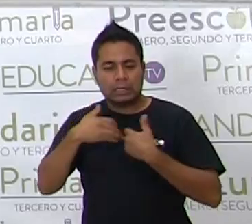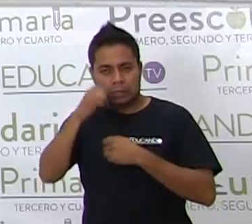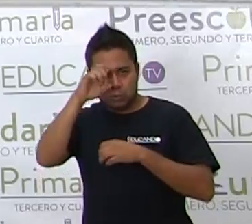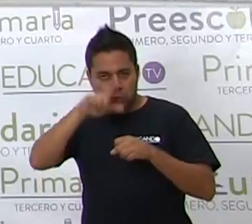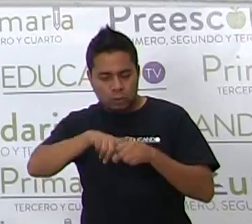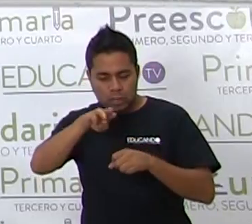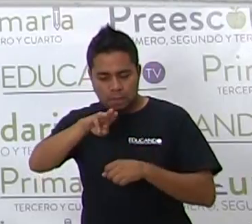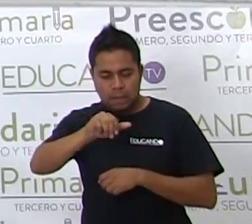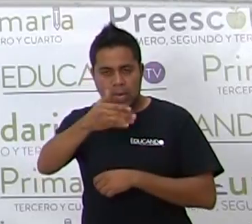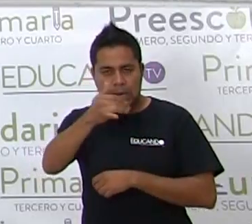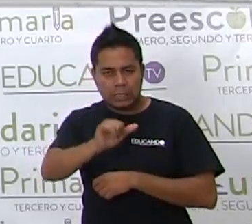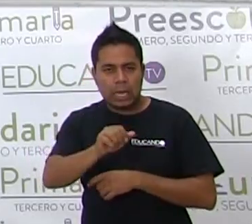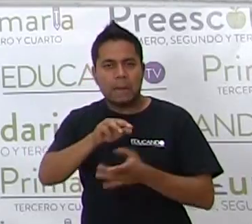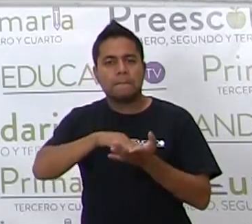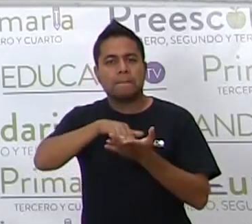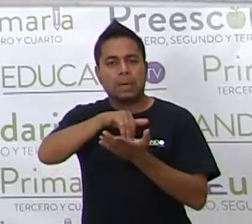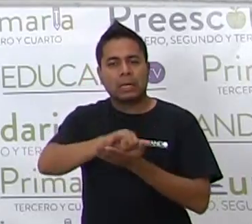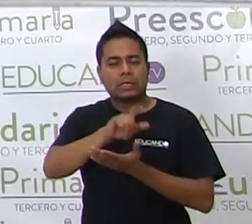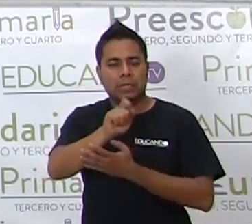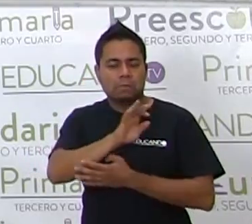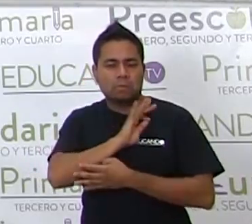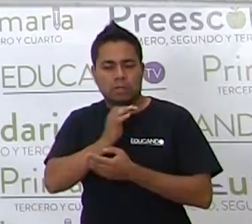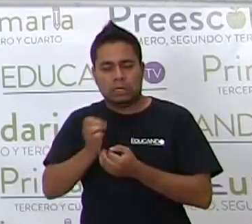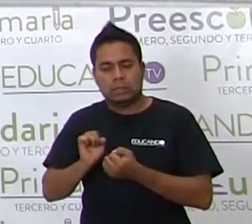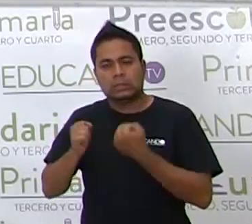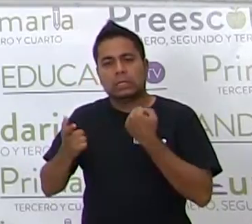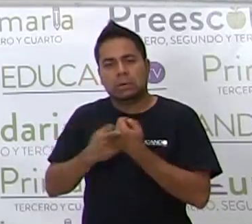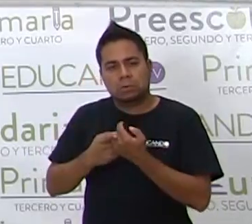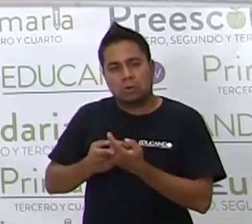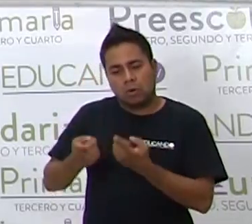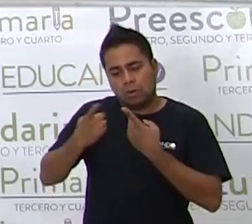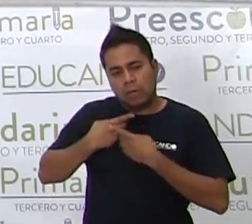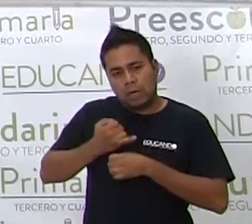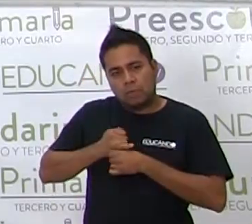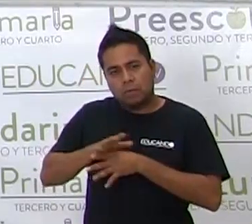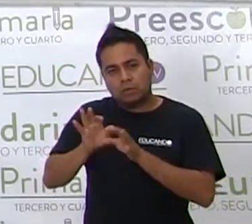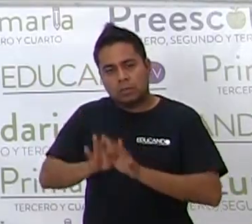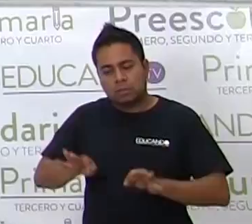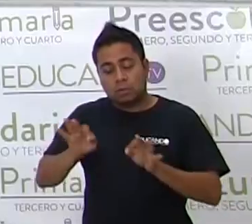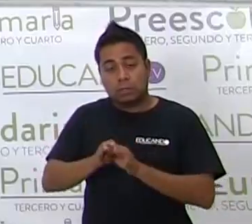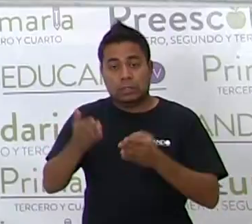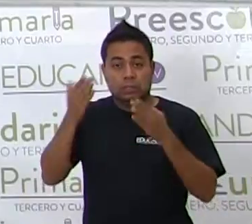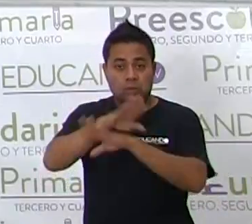que también nos va a aportar alguna información importante sobre la historia.